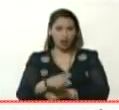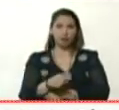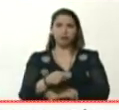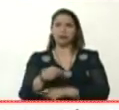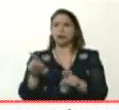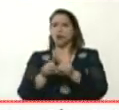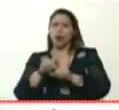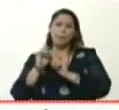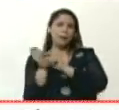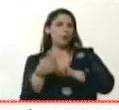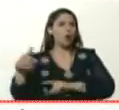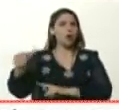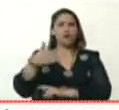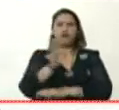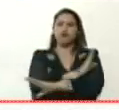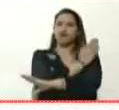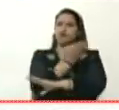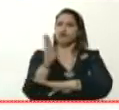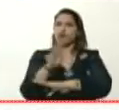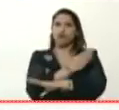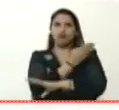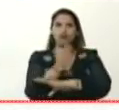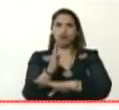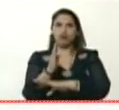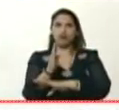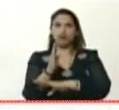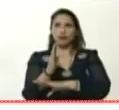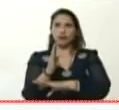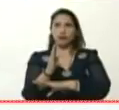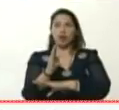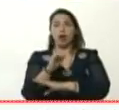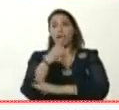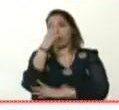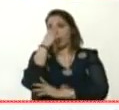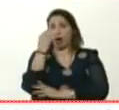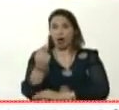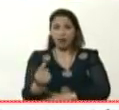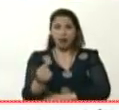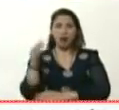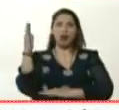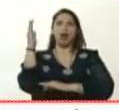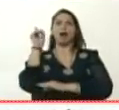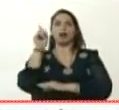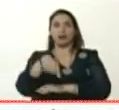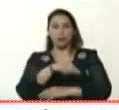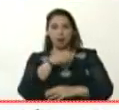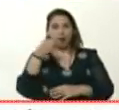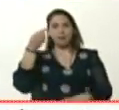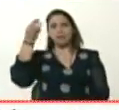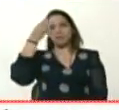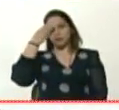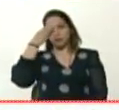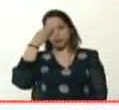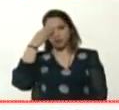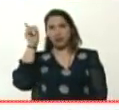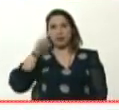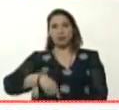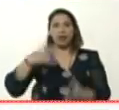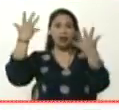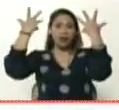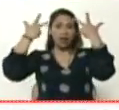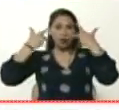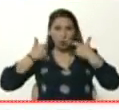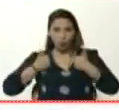Guaira, el término, con Cardenales de Lara, va a haber béisbol con Navegantes en Magallanes, con Leones del